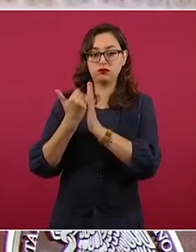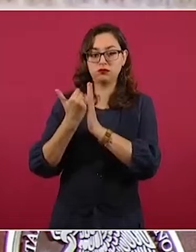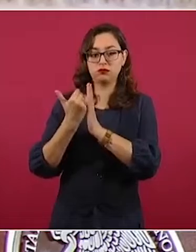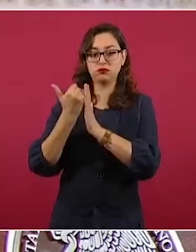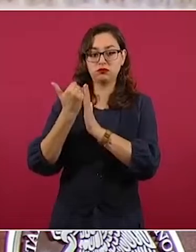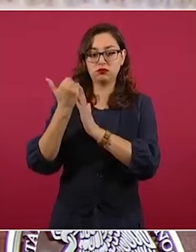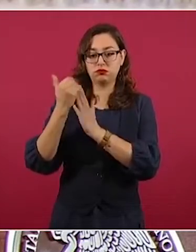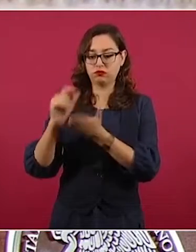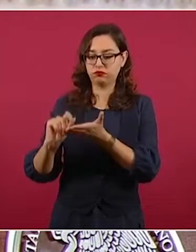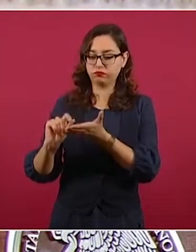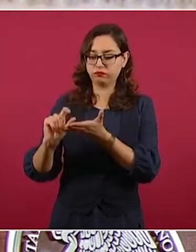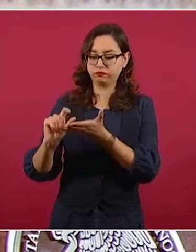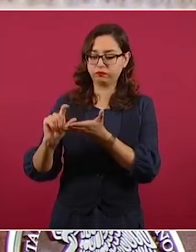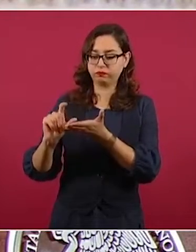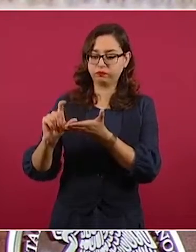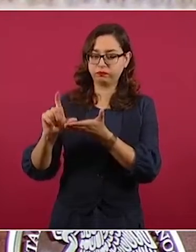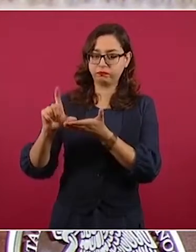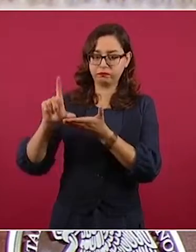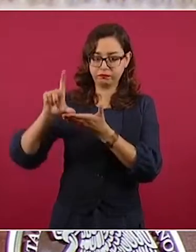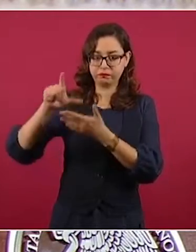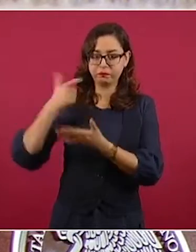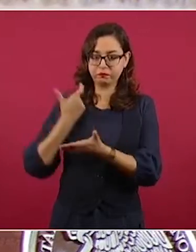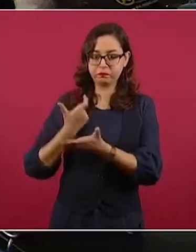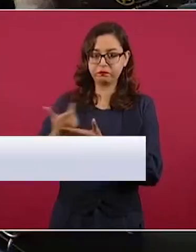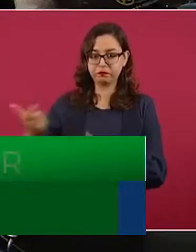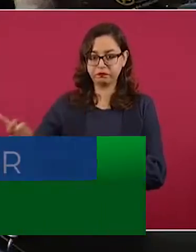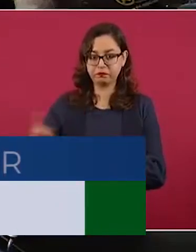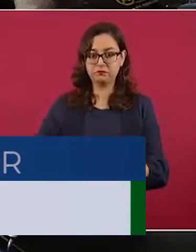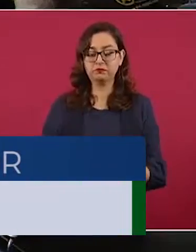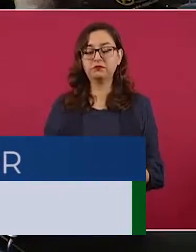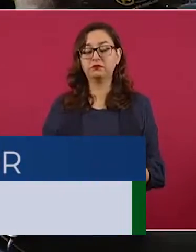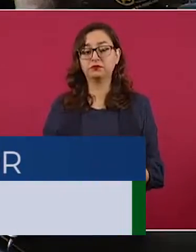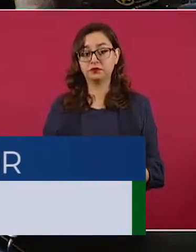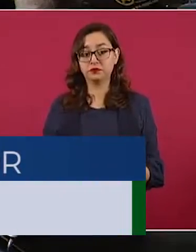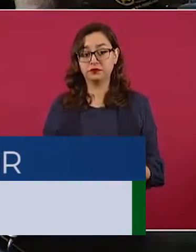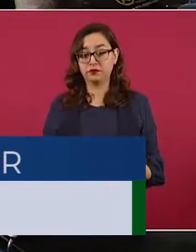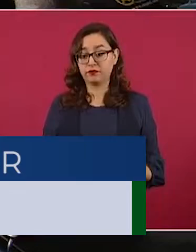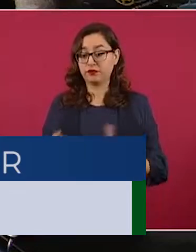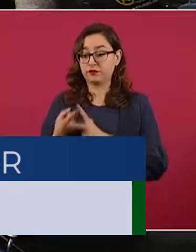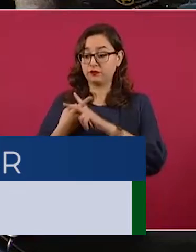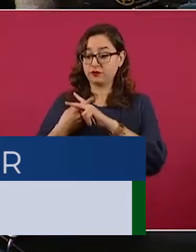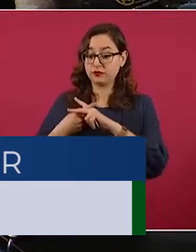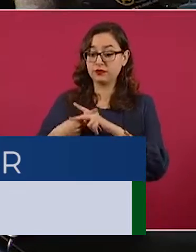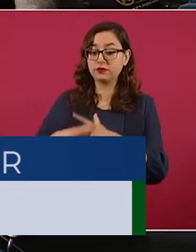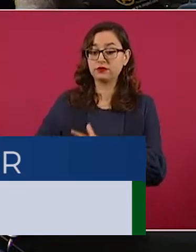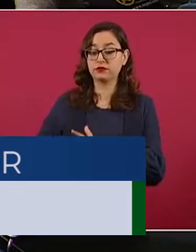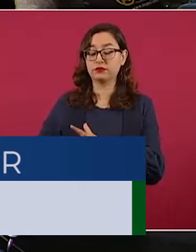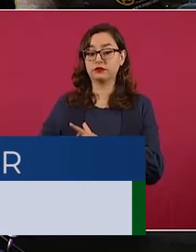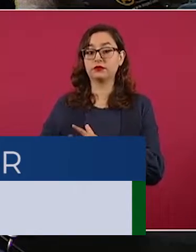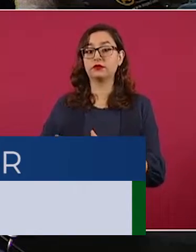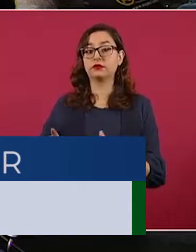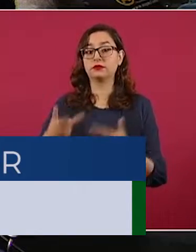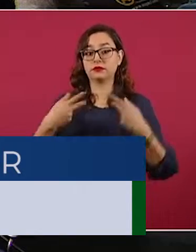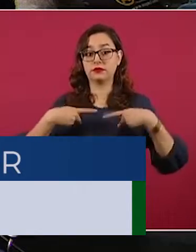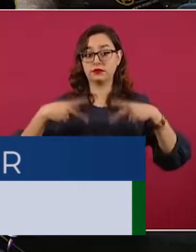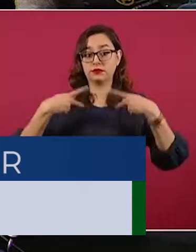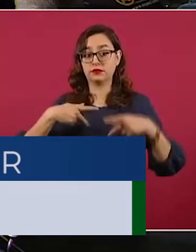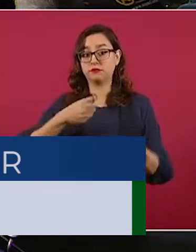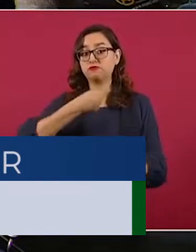Hice el compromiso de que se iba a a entregar el apoyo a partir de los 65 años,